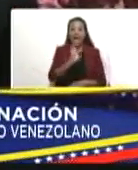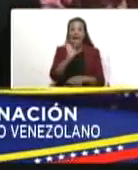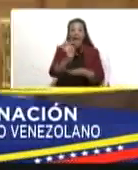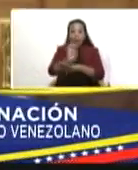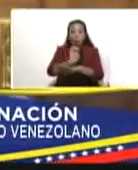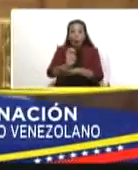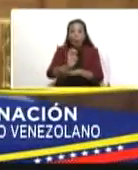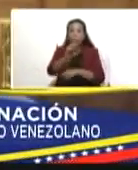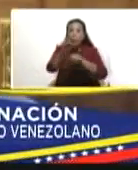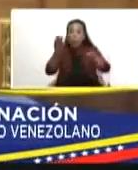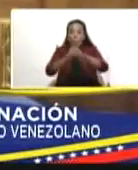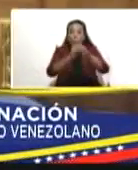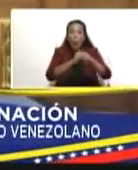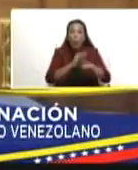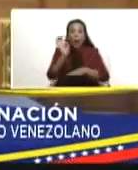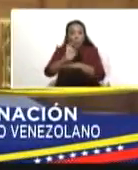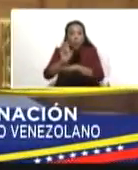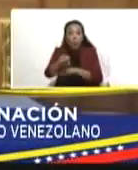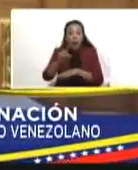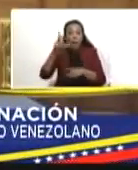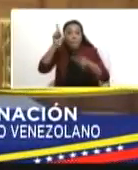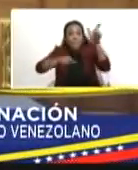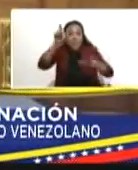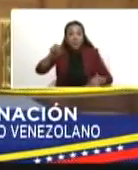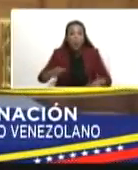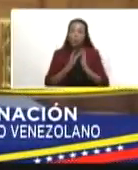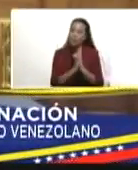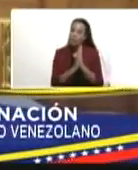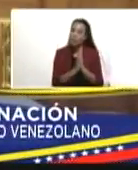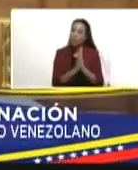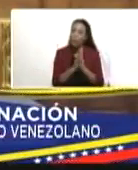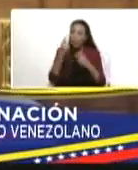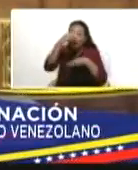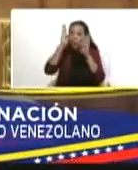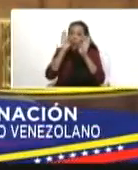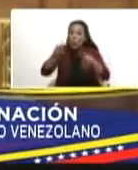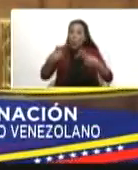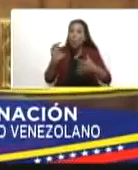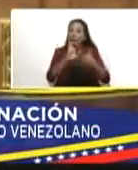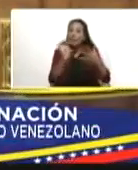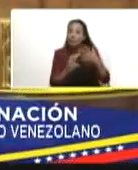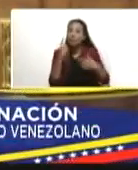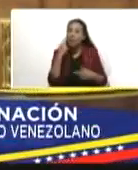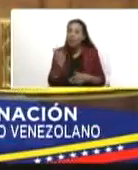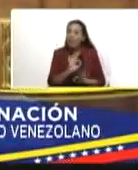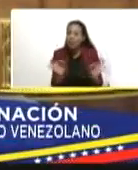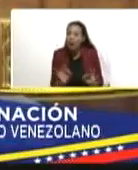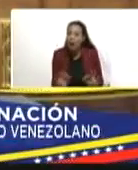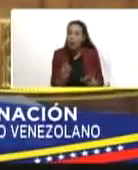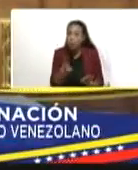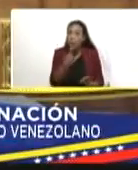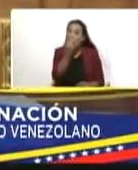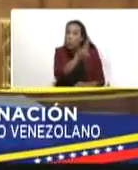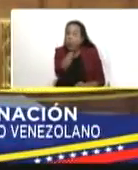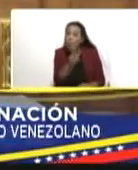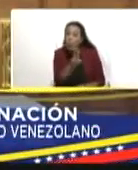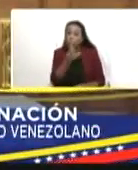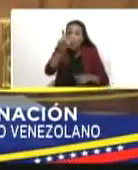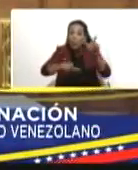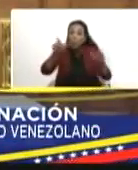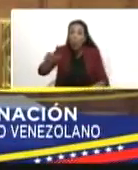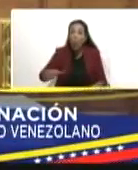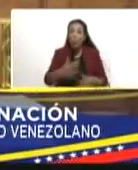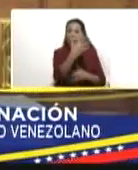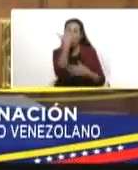alertastrovo hoy por hoy la nueva estrategia que utilizan los factores del